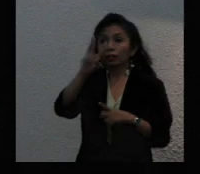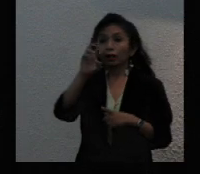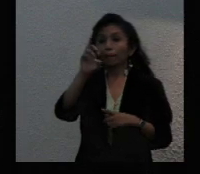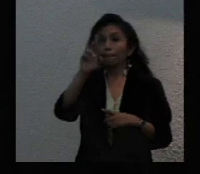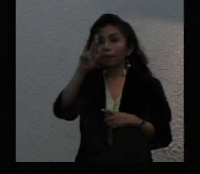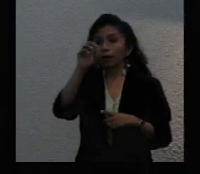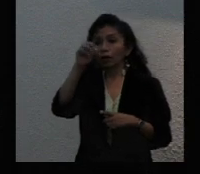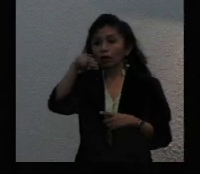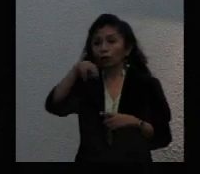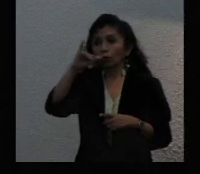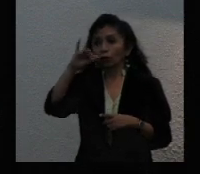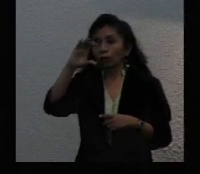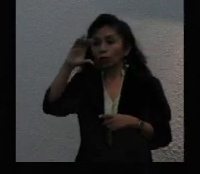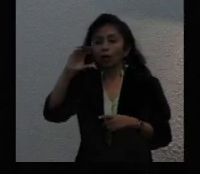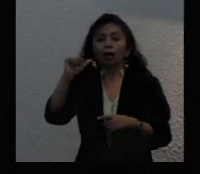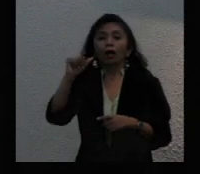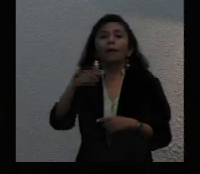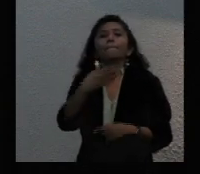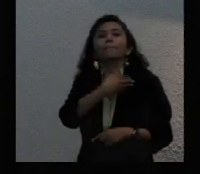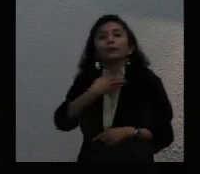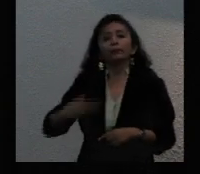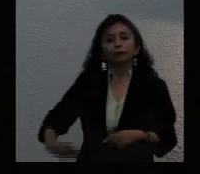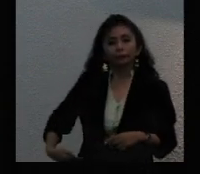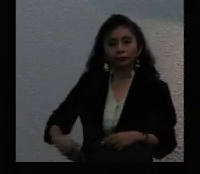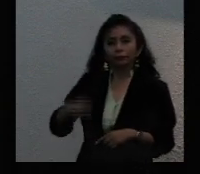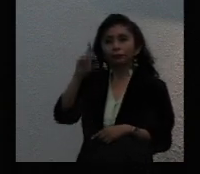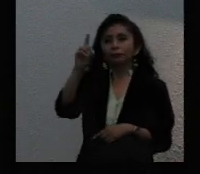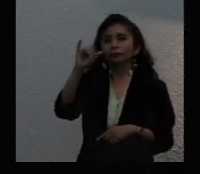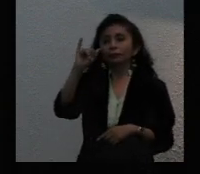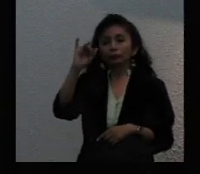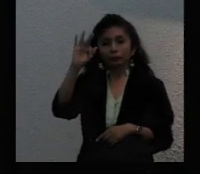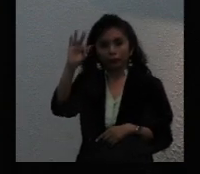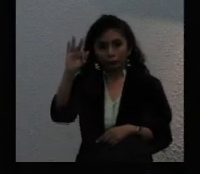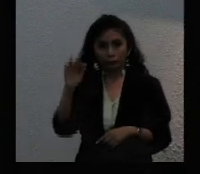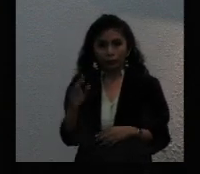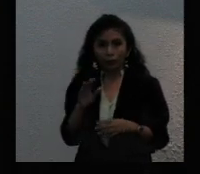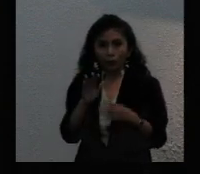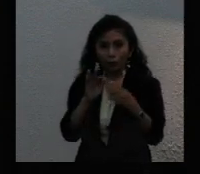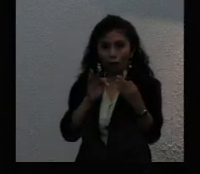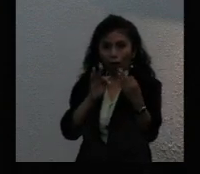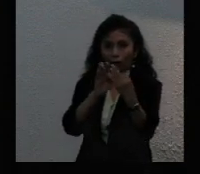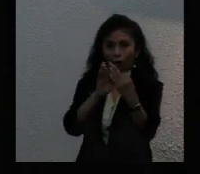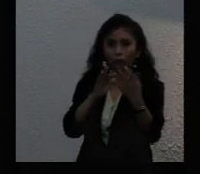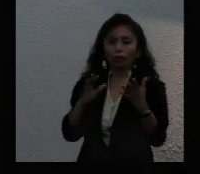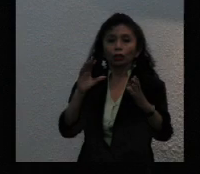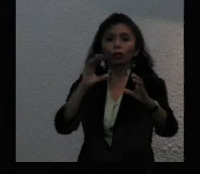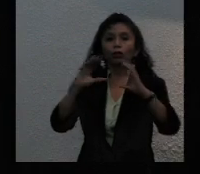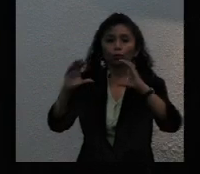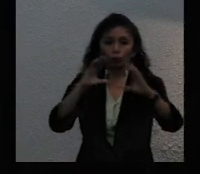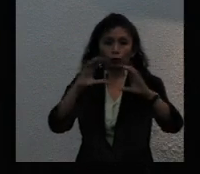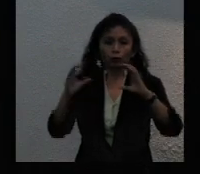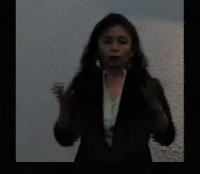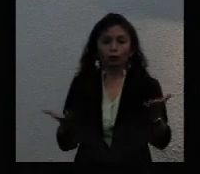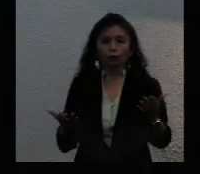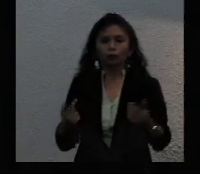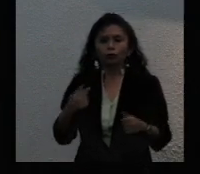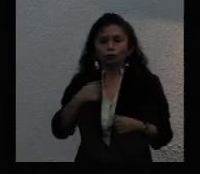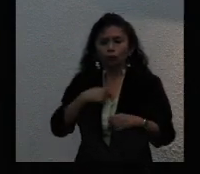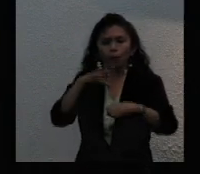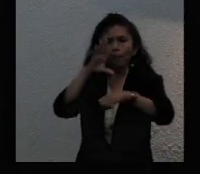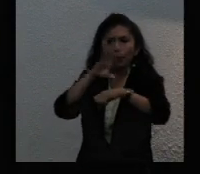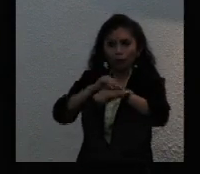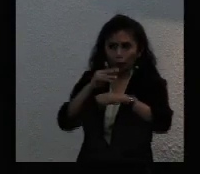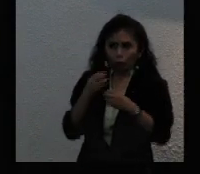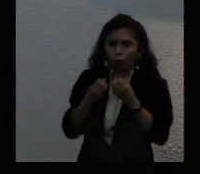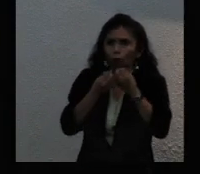presidenta honoraria del DIF estatal, y ante la presencia de los medios de comunicación, me permito dirigirme